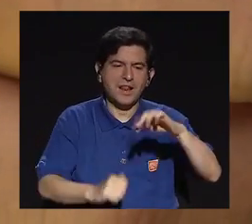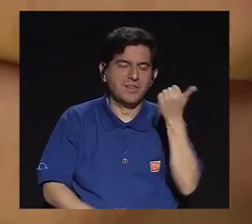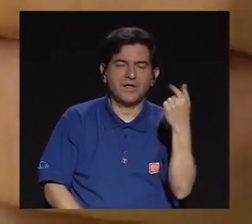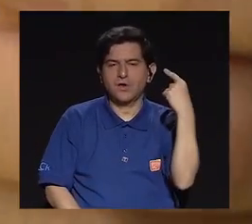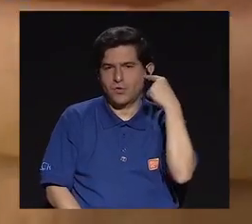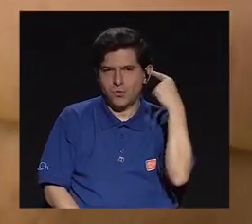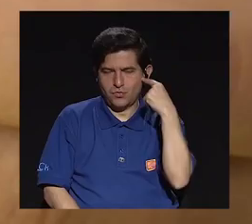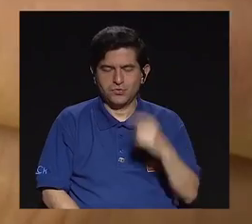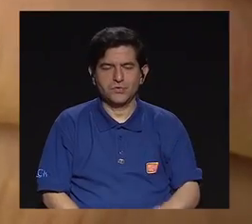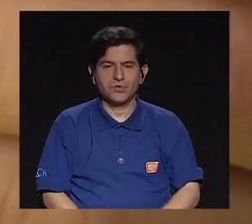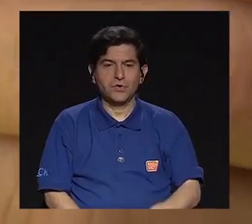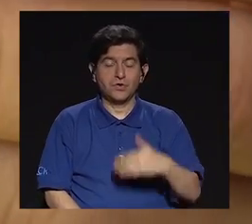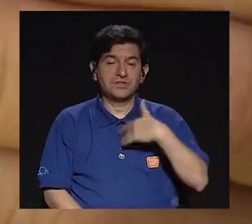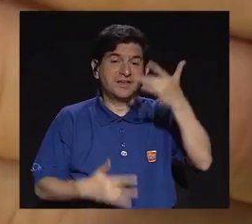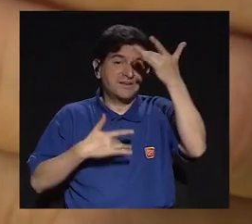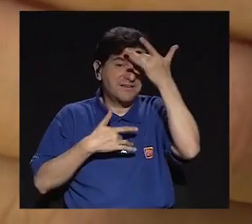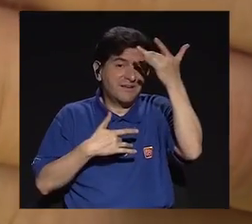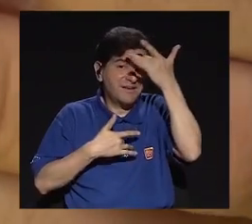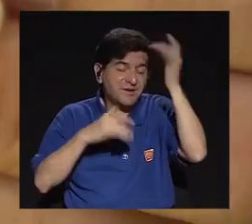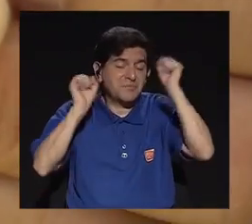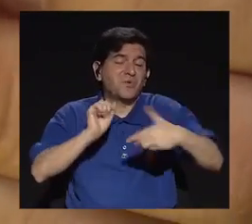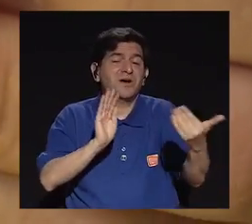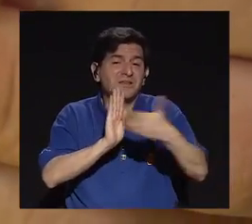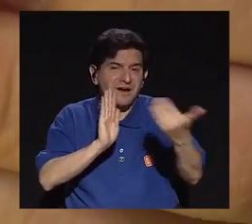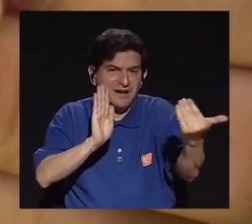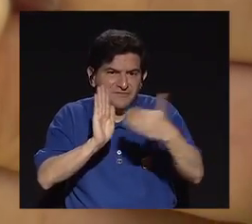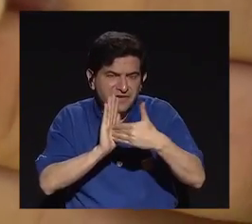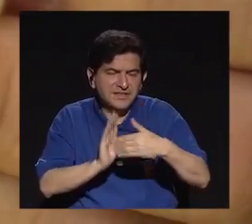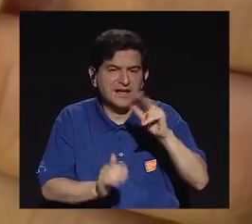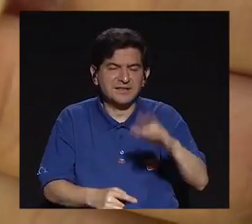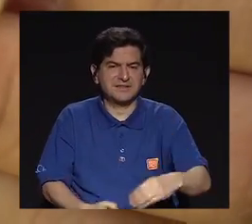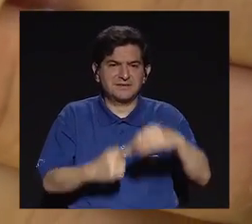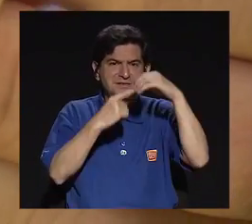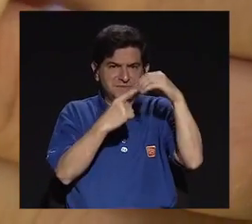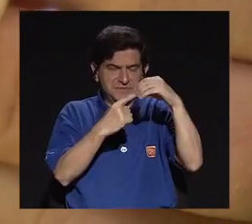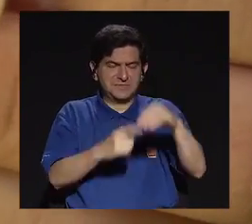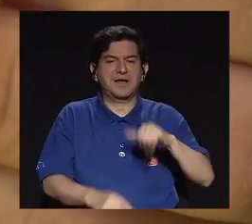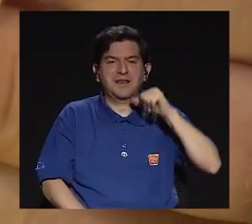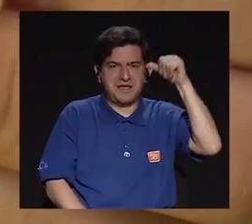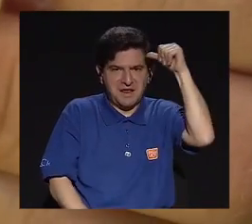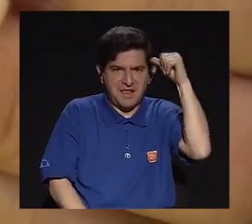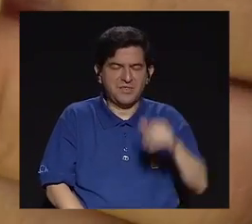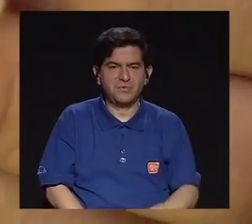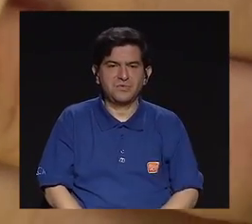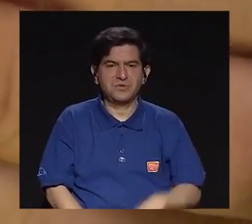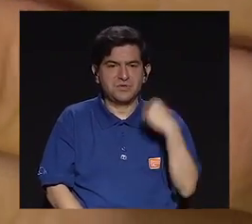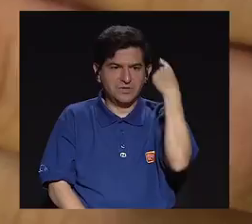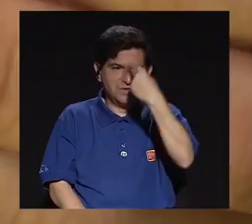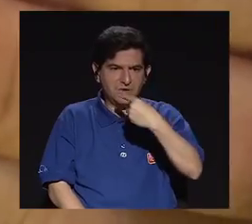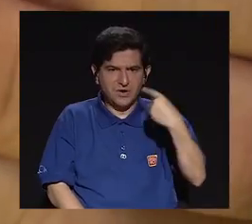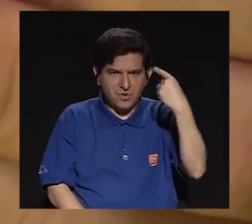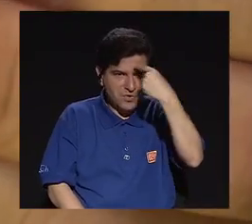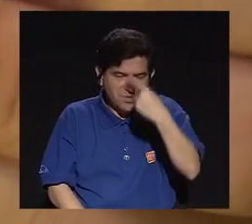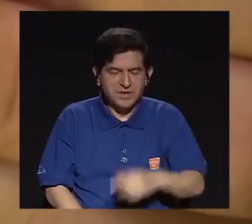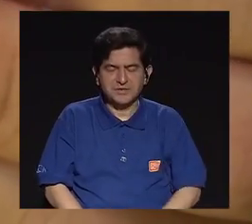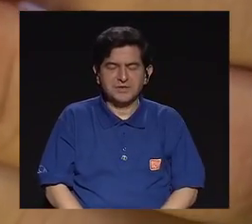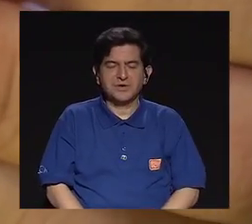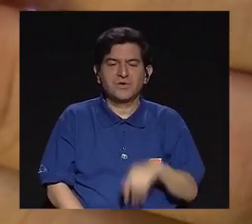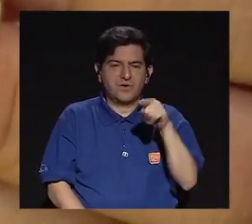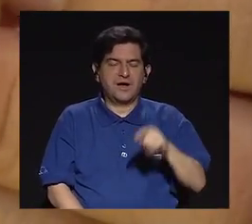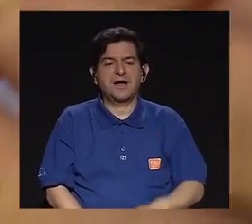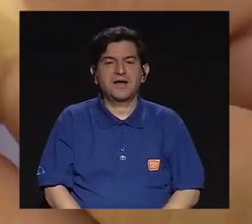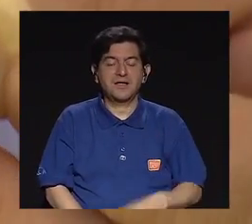oído. Entonces, vamos a tener enfermedades que nos van a afectar. Las tres principales en el adulto van a ser el vértigo posicional paroxístico